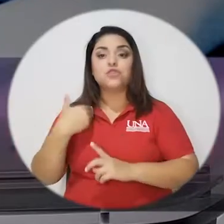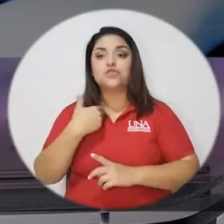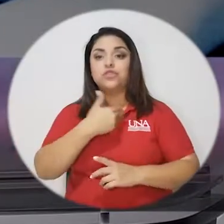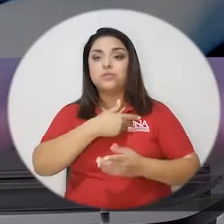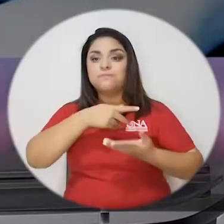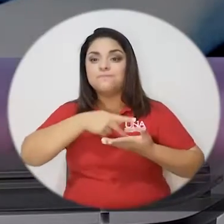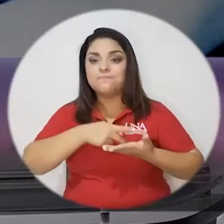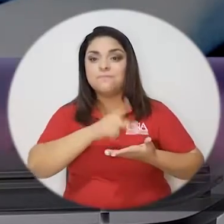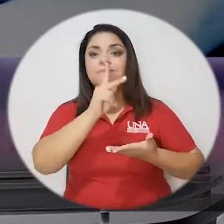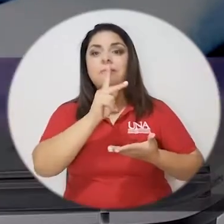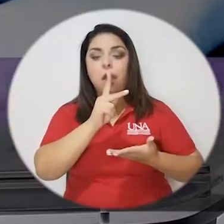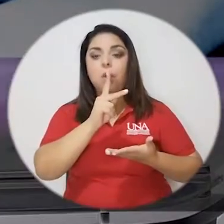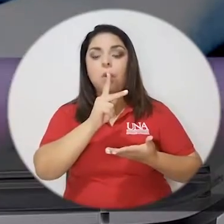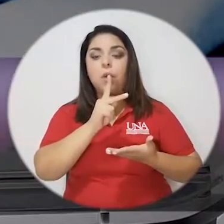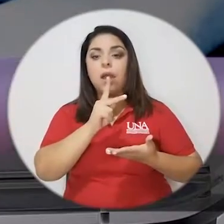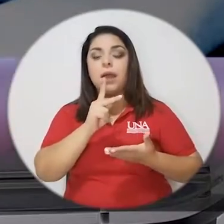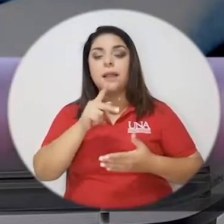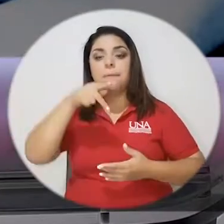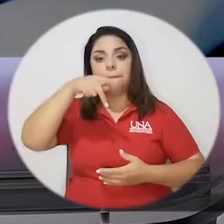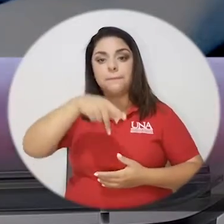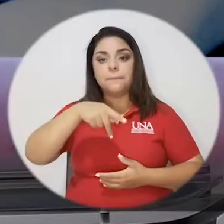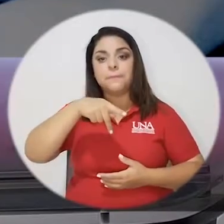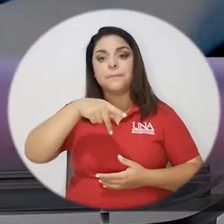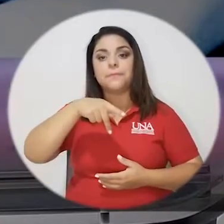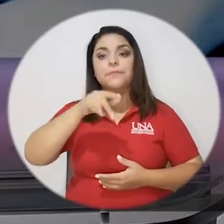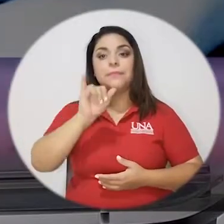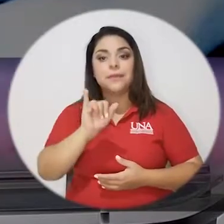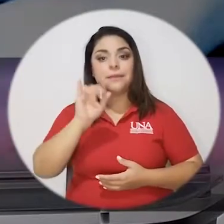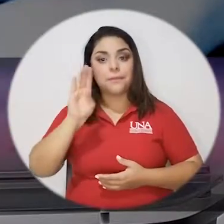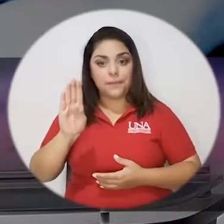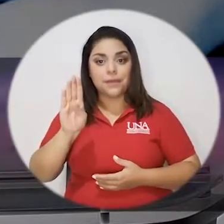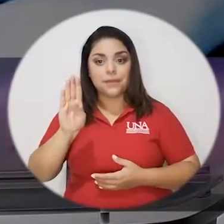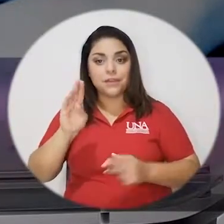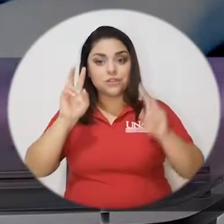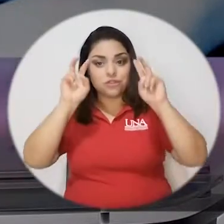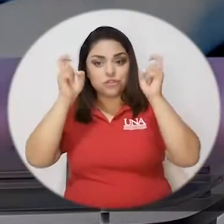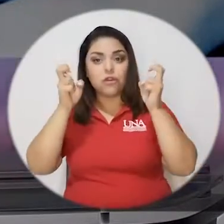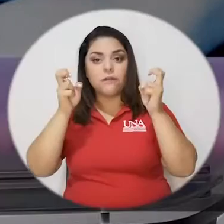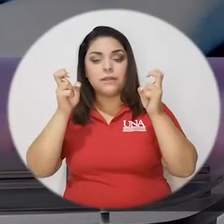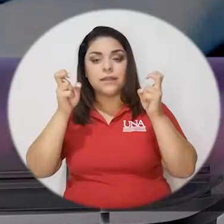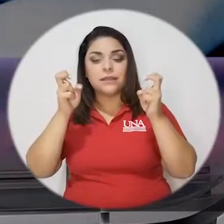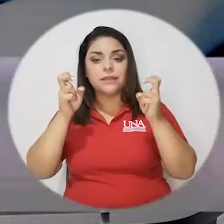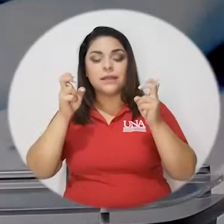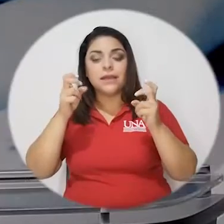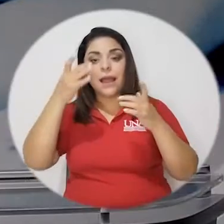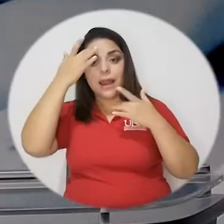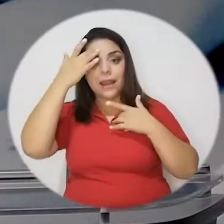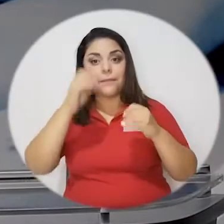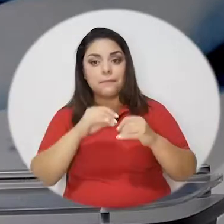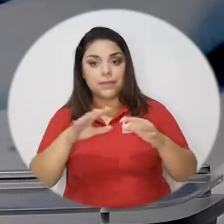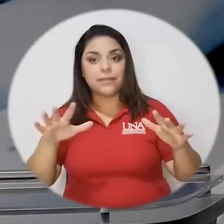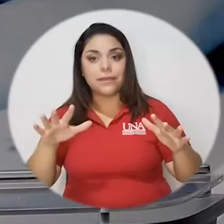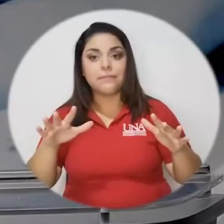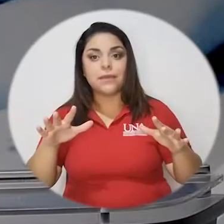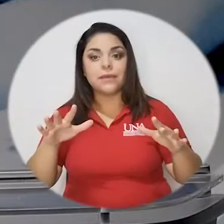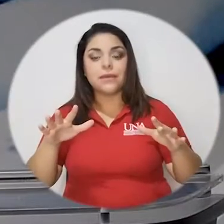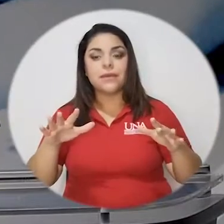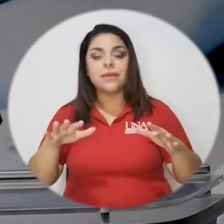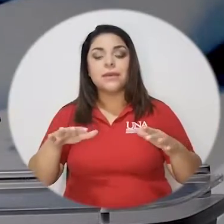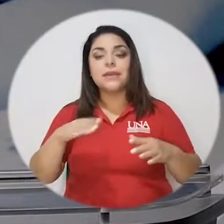lo que se invirtió equivalente al Producto Interno Bruto en la atención del tema